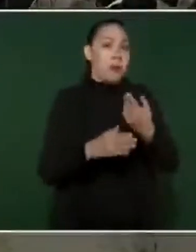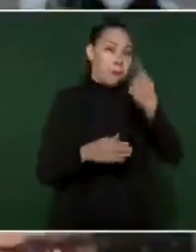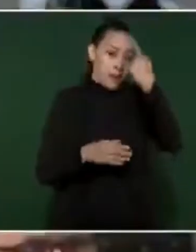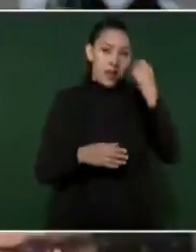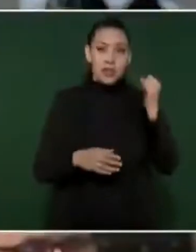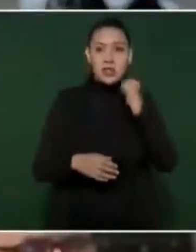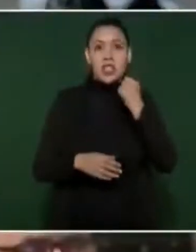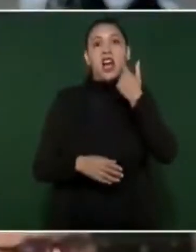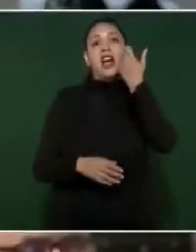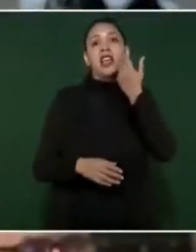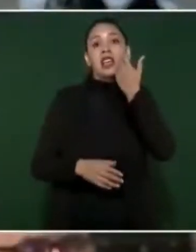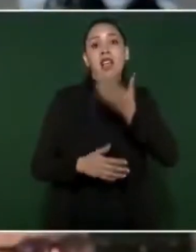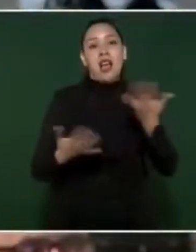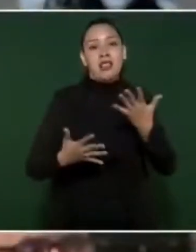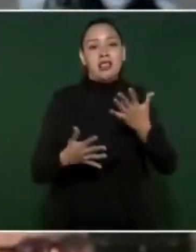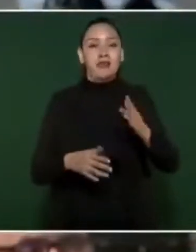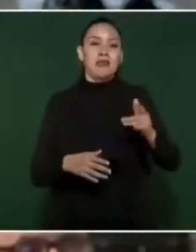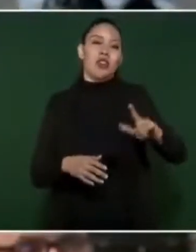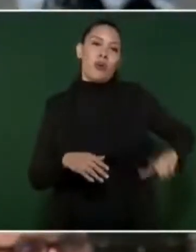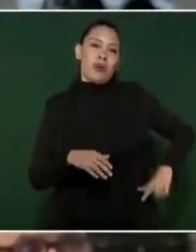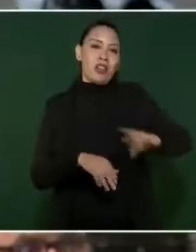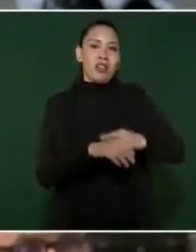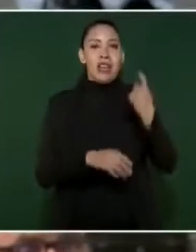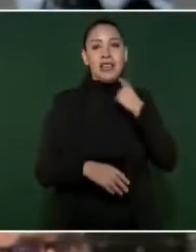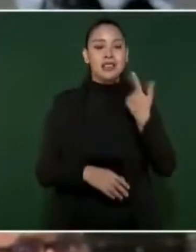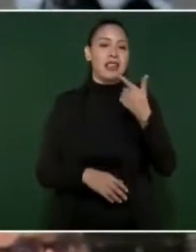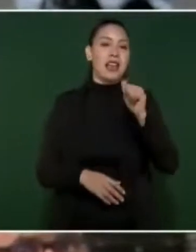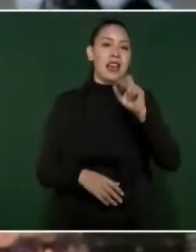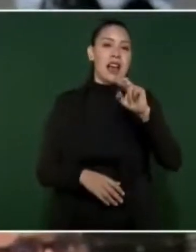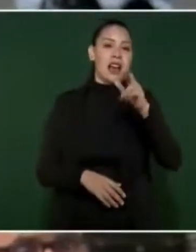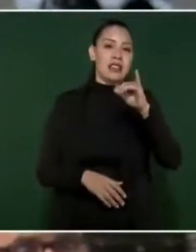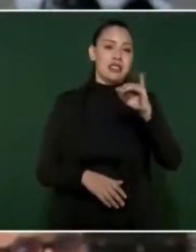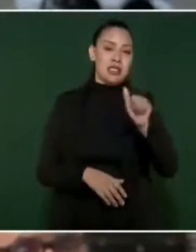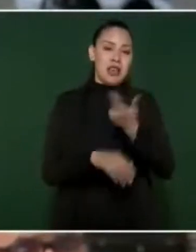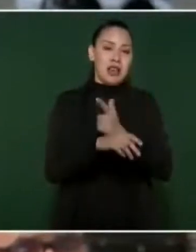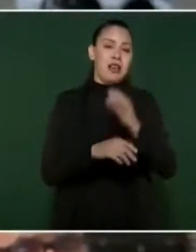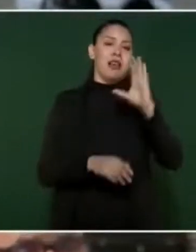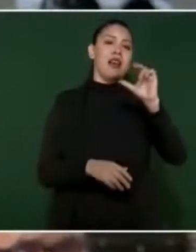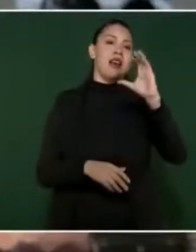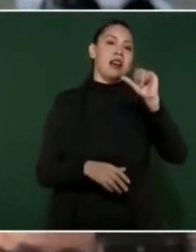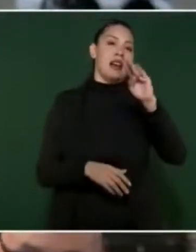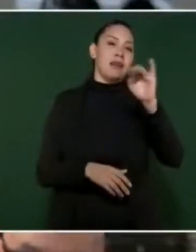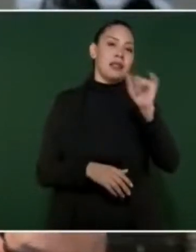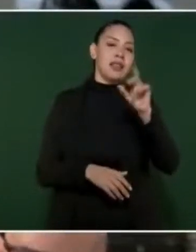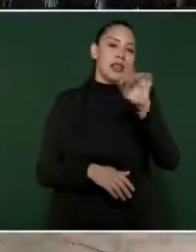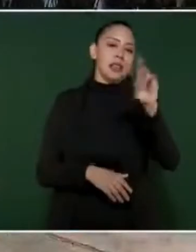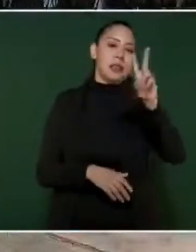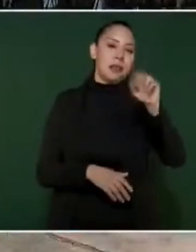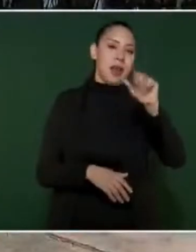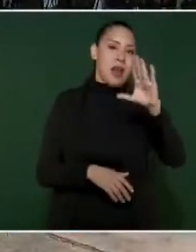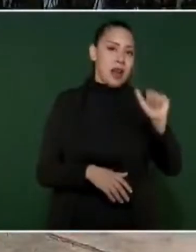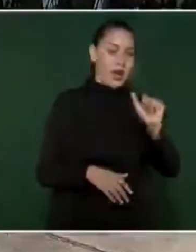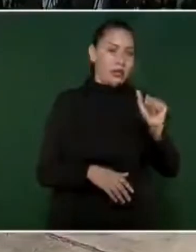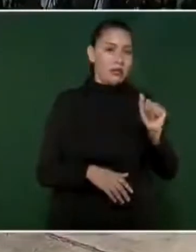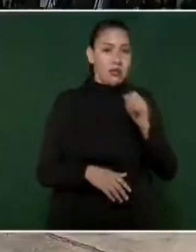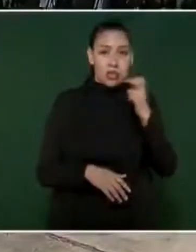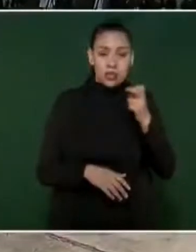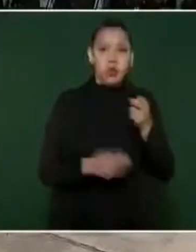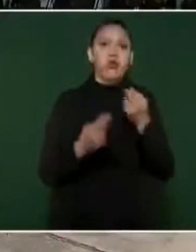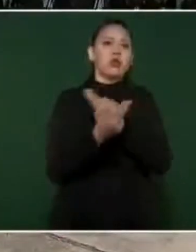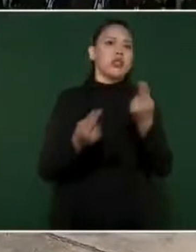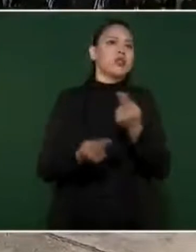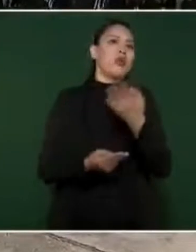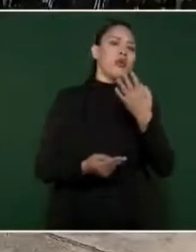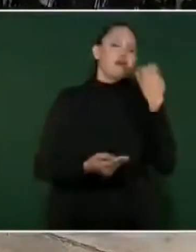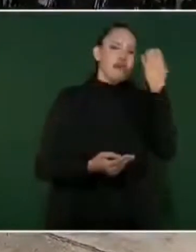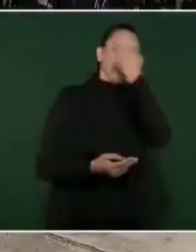Vaca. ¿Cómo evalúa todo esto en el estado, presidente? También tomando en cuenta que durante el gobierno estatal pasado